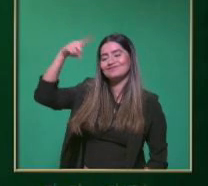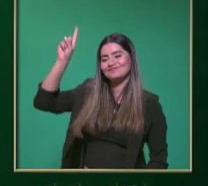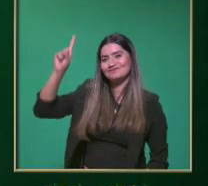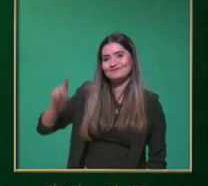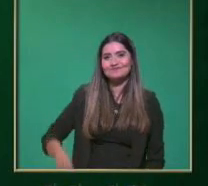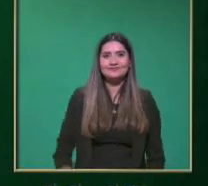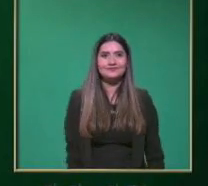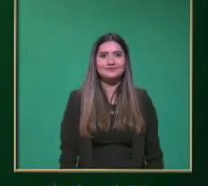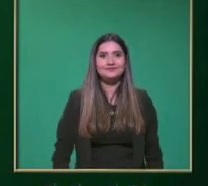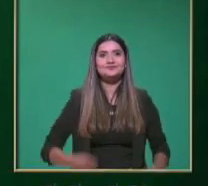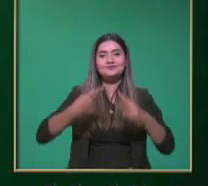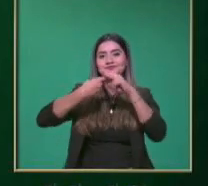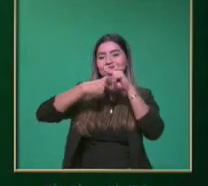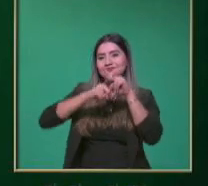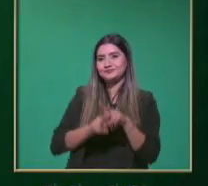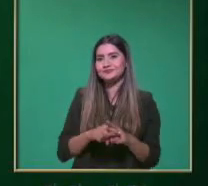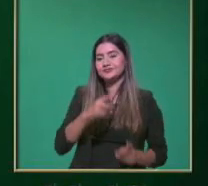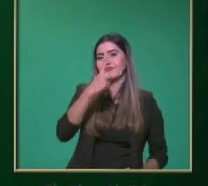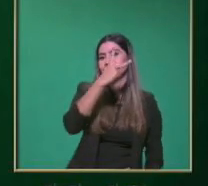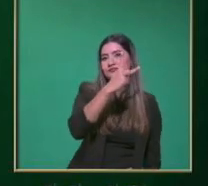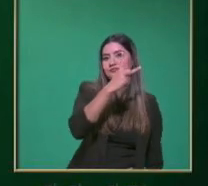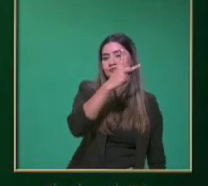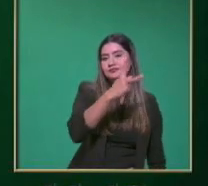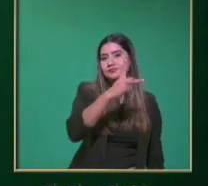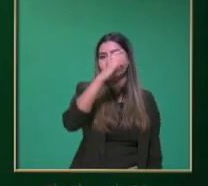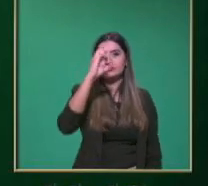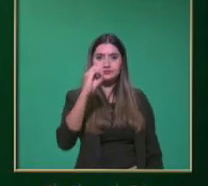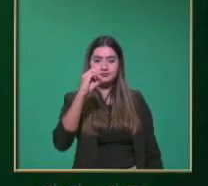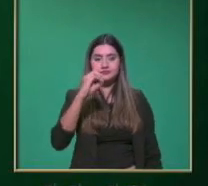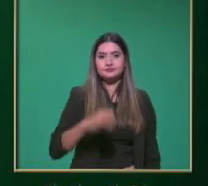fácil. Inicia con la letra, con la sílaba po.